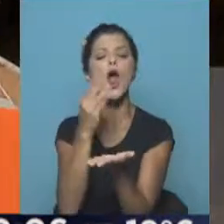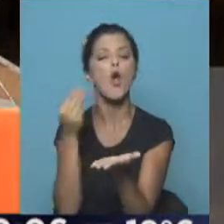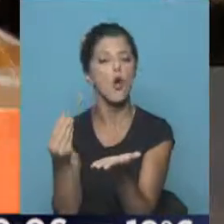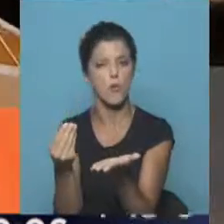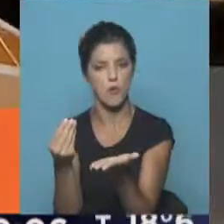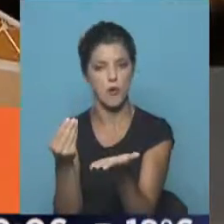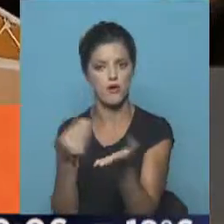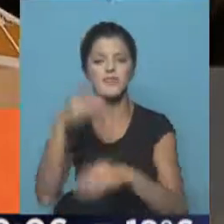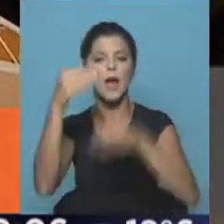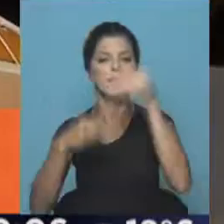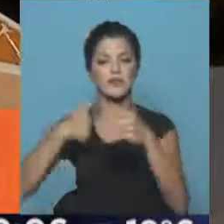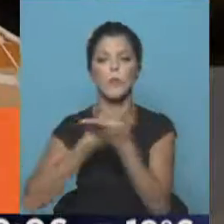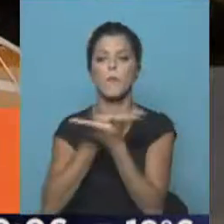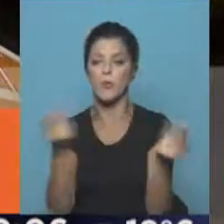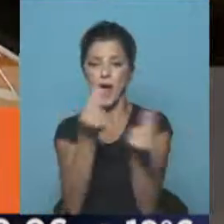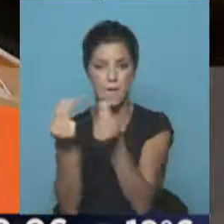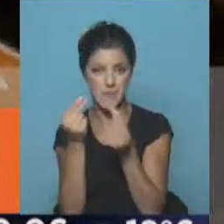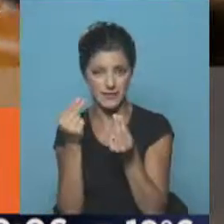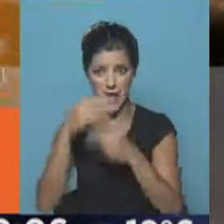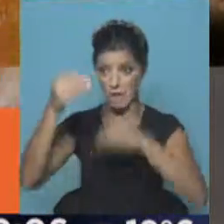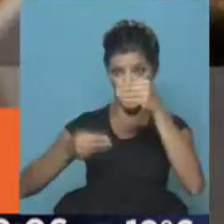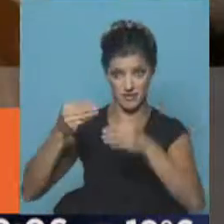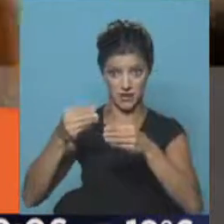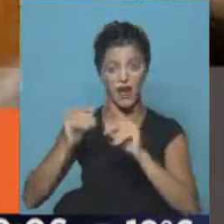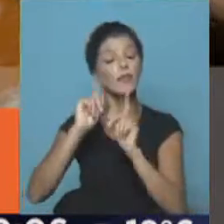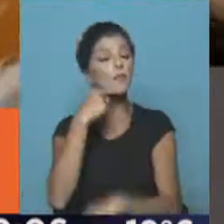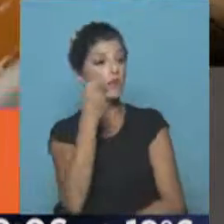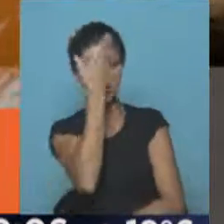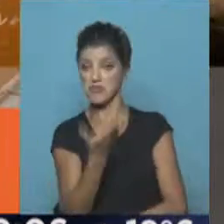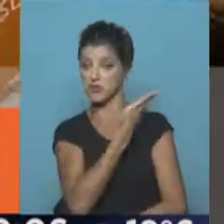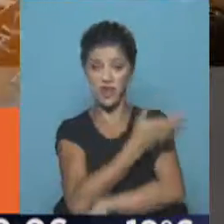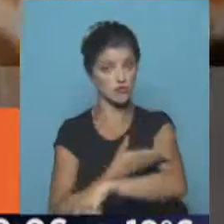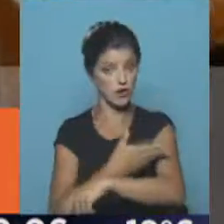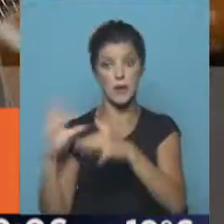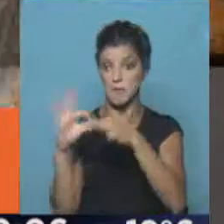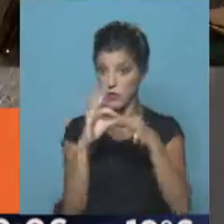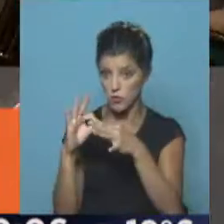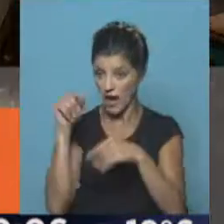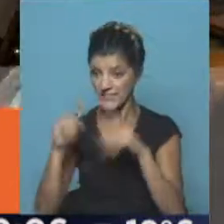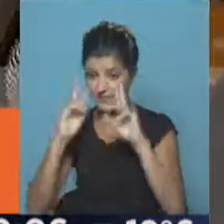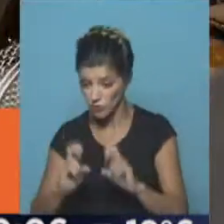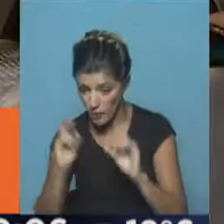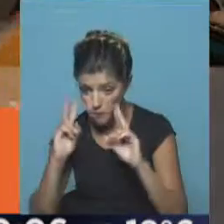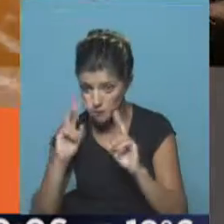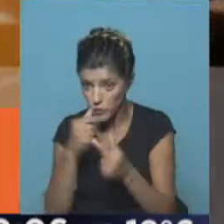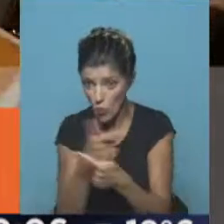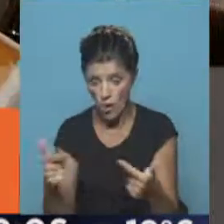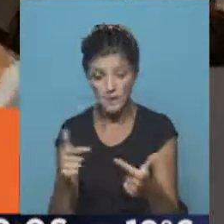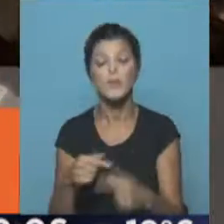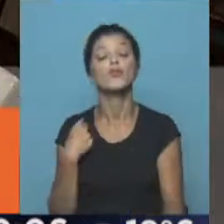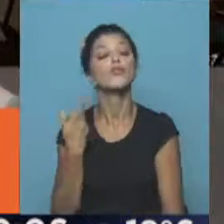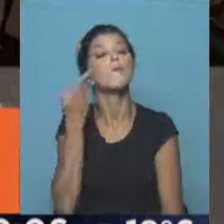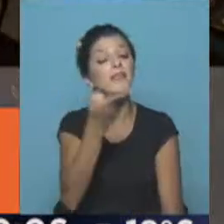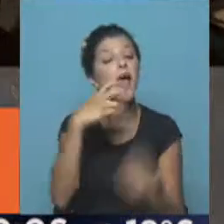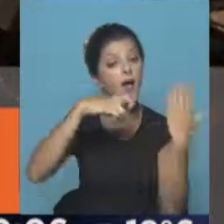de la administración pública bonaerense y aseguró que Scioli no tenía ninguna vinculación con los hechos investigados y exigía al fiscal